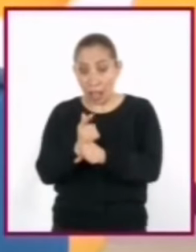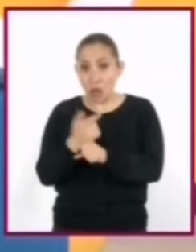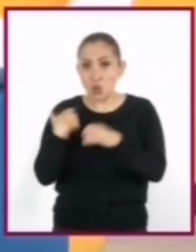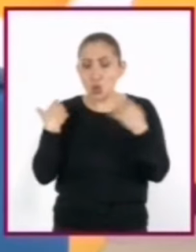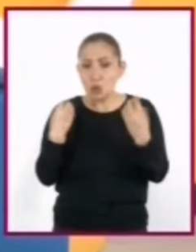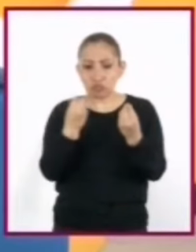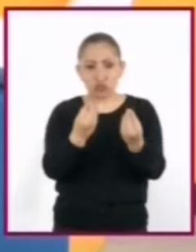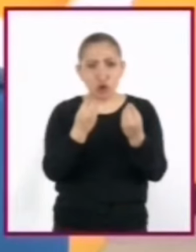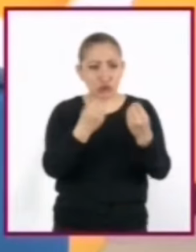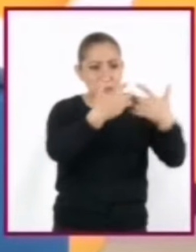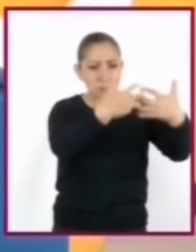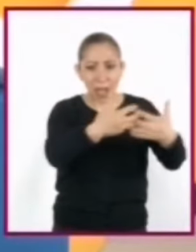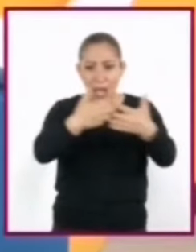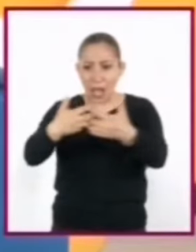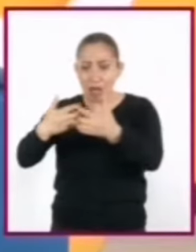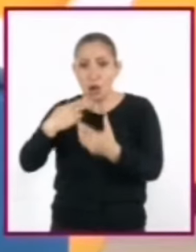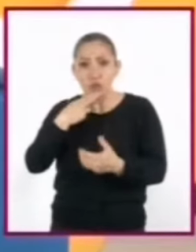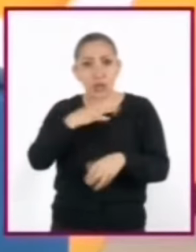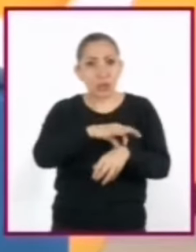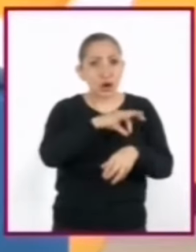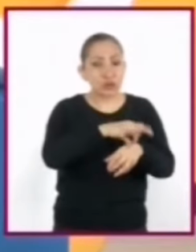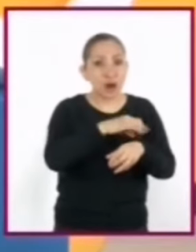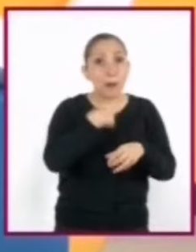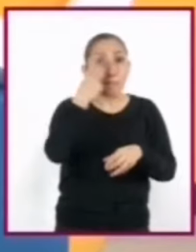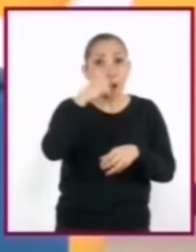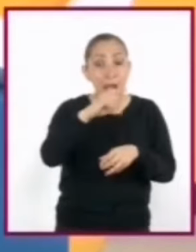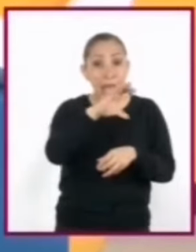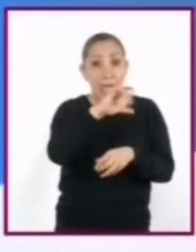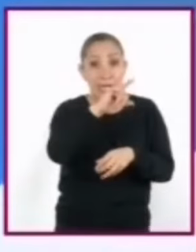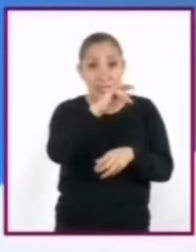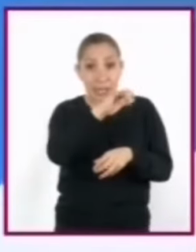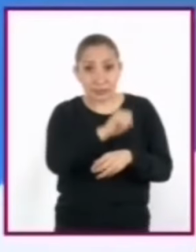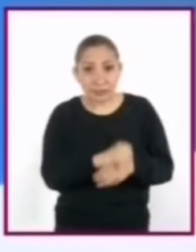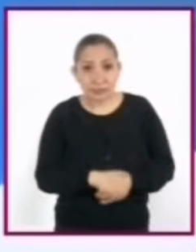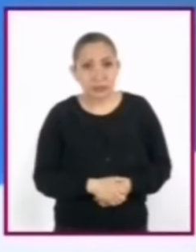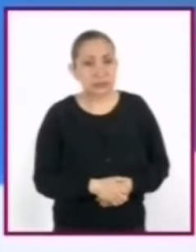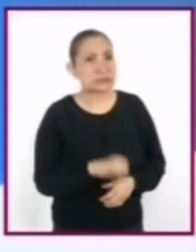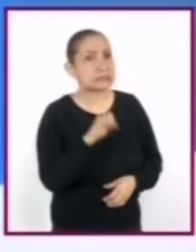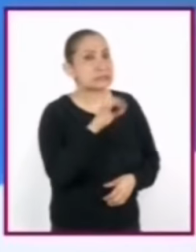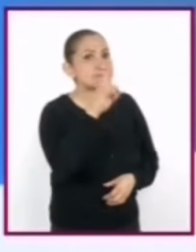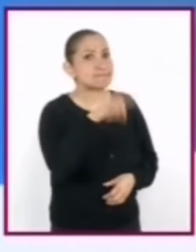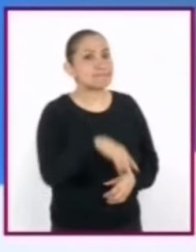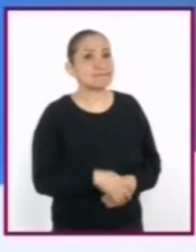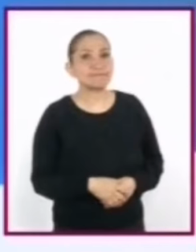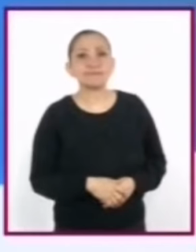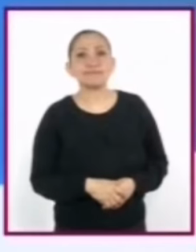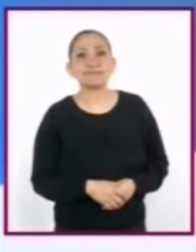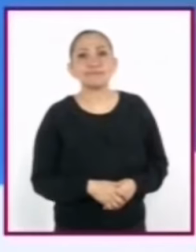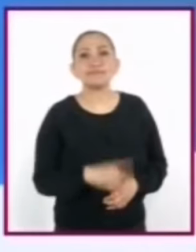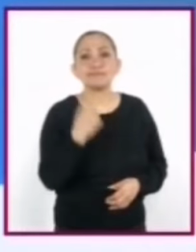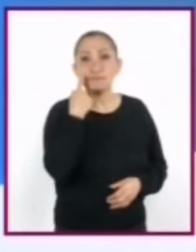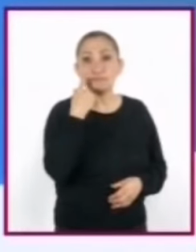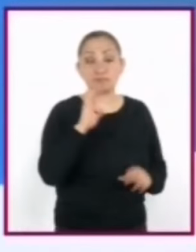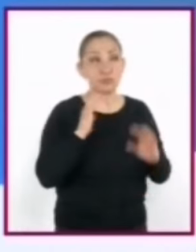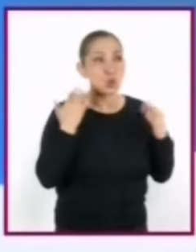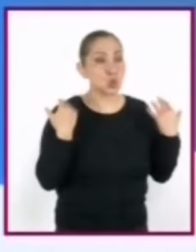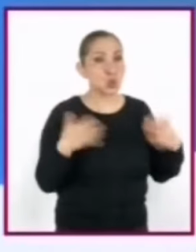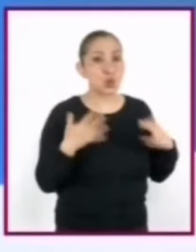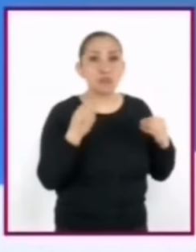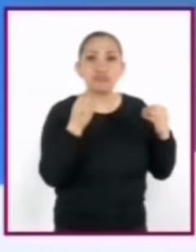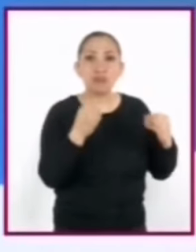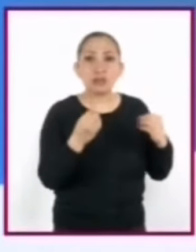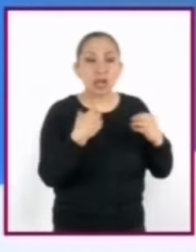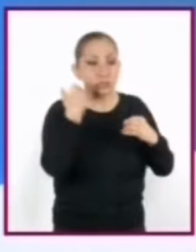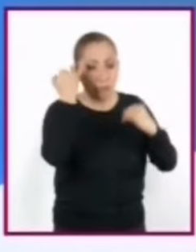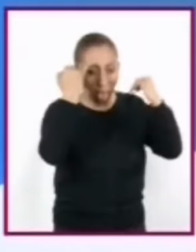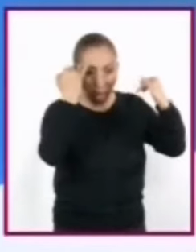la cantidad de instrumentos que usan los médicos en las clínicas? Así es. Resulta increíble la cantidad